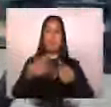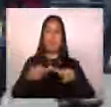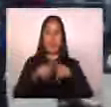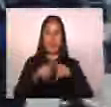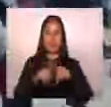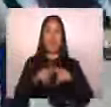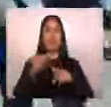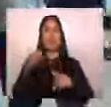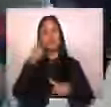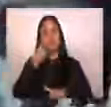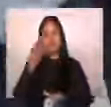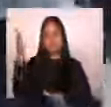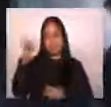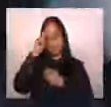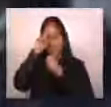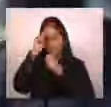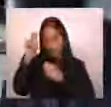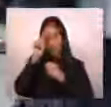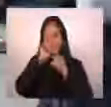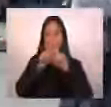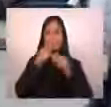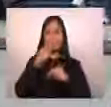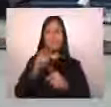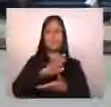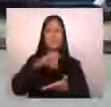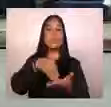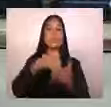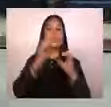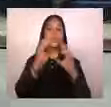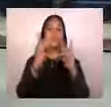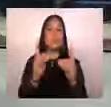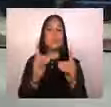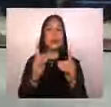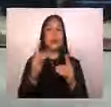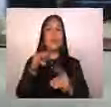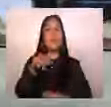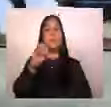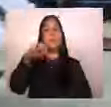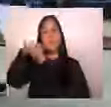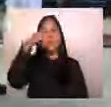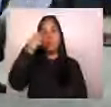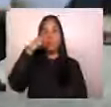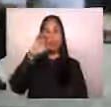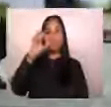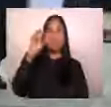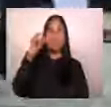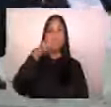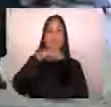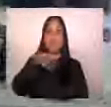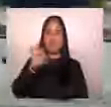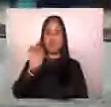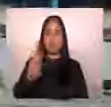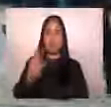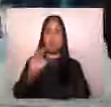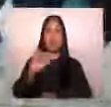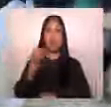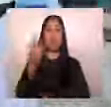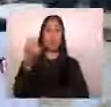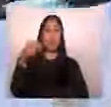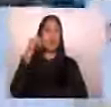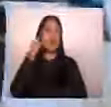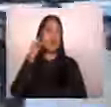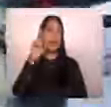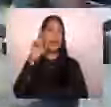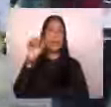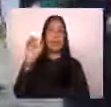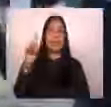lugar. Nuestro reconocimiento al Centro Educativo Monseñor Juan Gerardi, Fe y Alegría